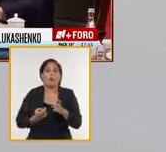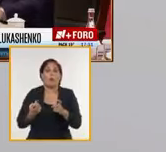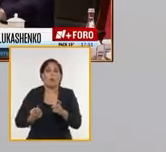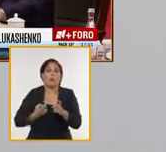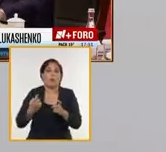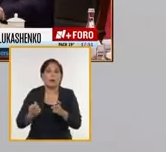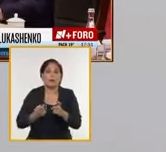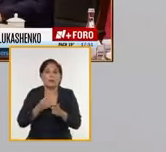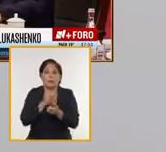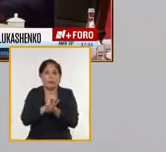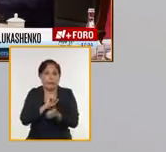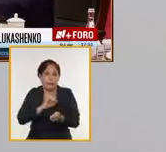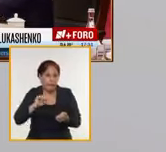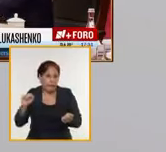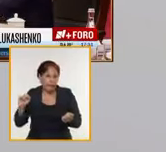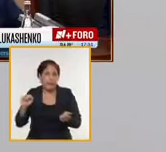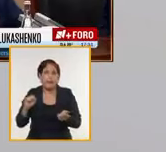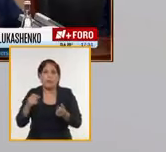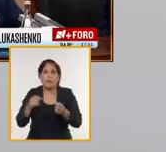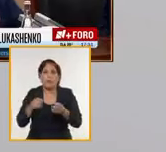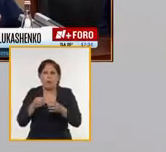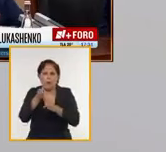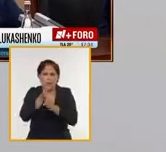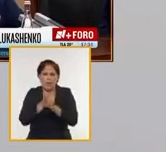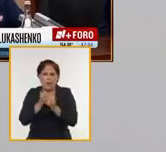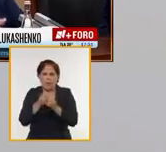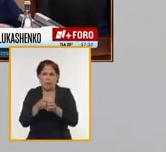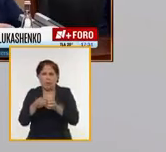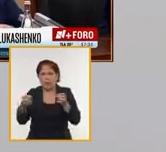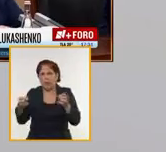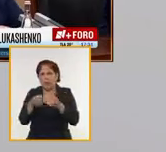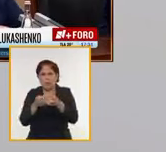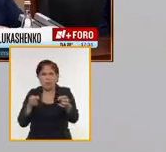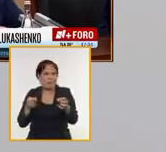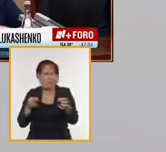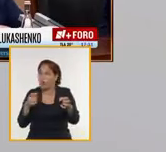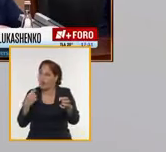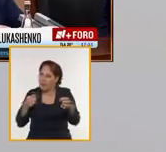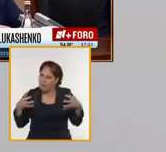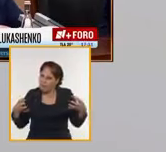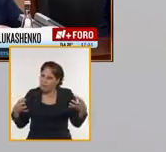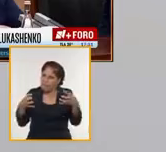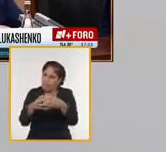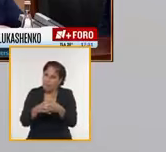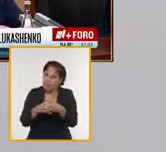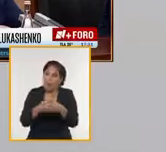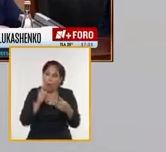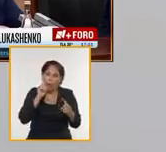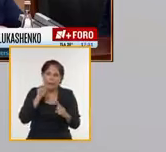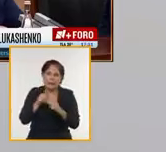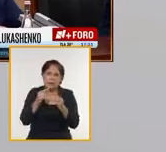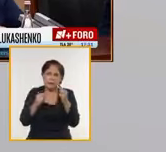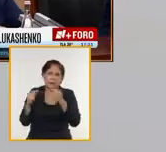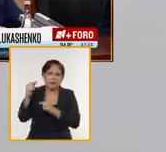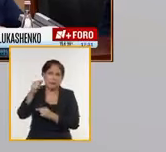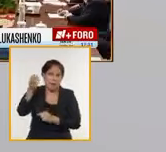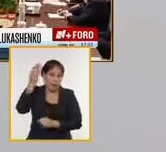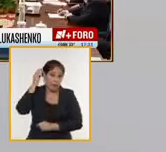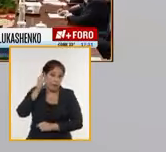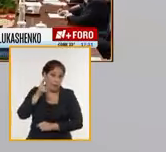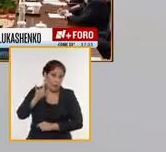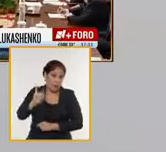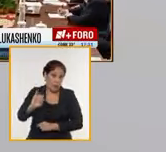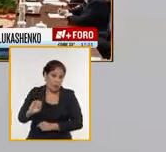el terrorismo, el separatismo, el extremismo que estaba en vigor en ese